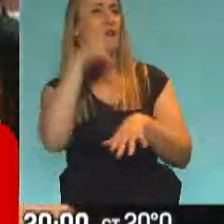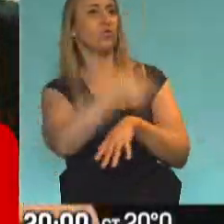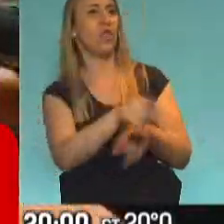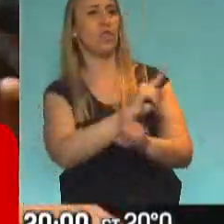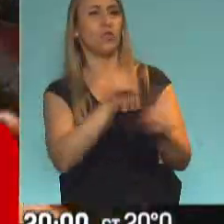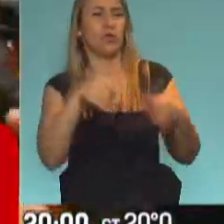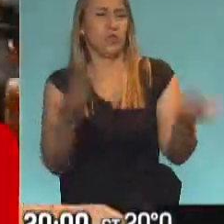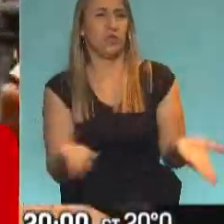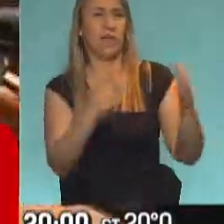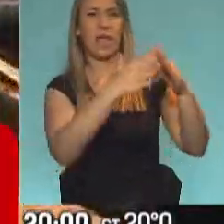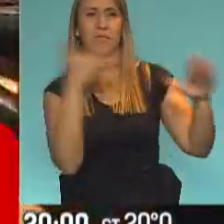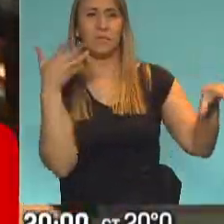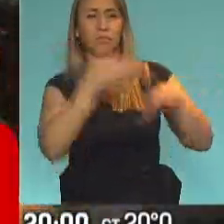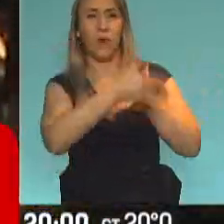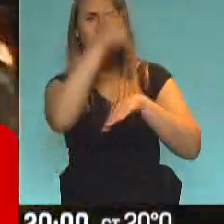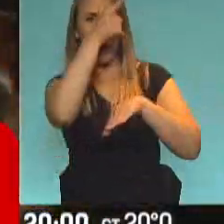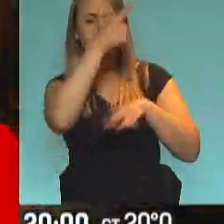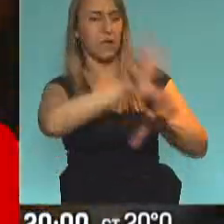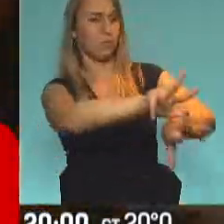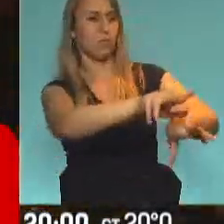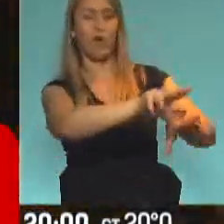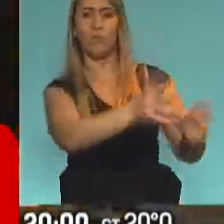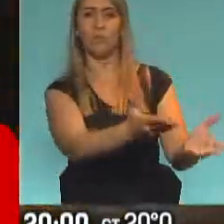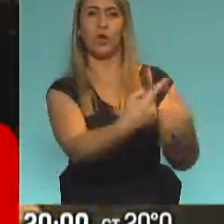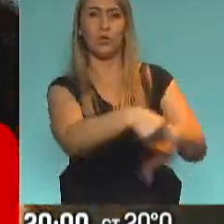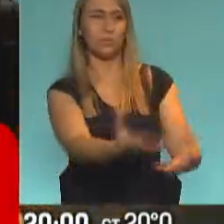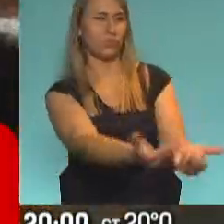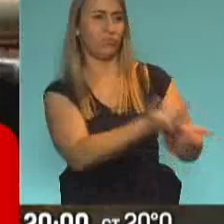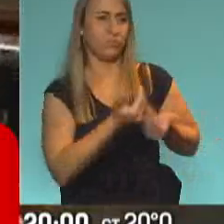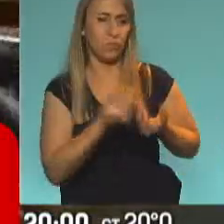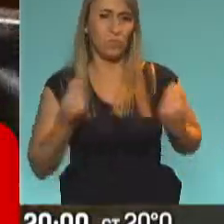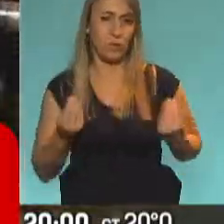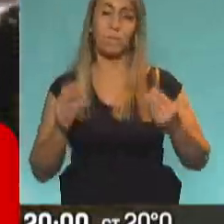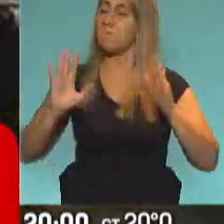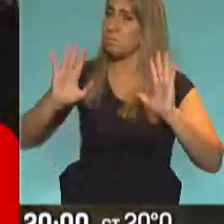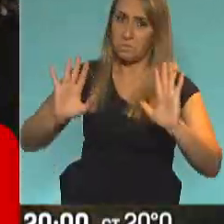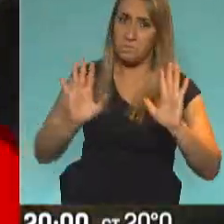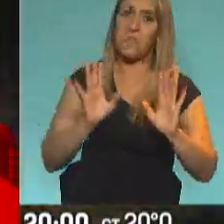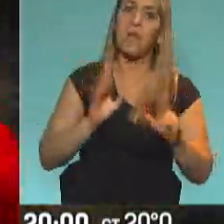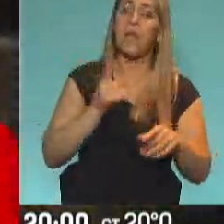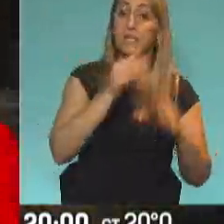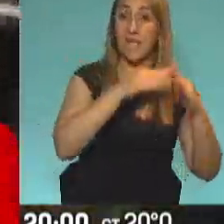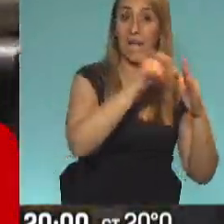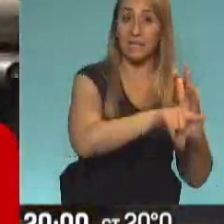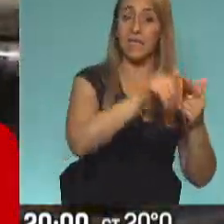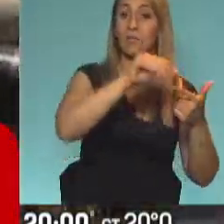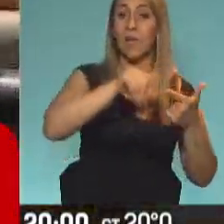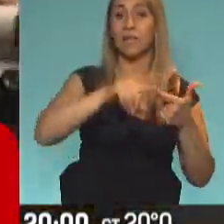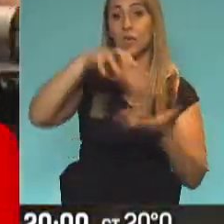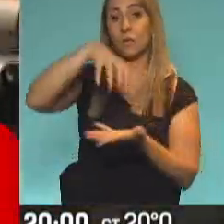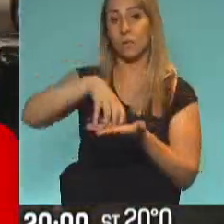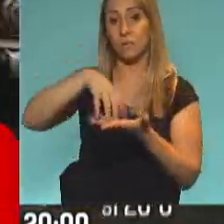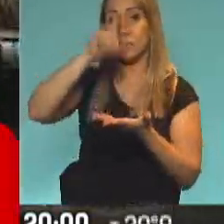¿Se va a retirar? En el marco de la causa lo allanaron, como allanaron Swiss Medical y otros lugares, para retirar la